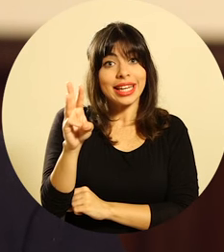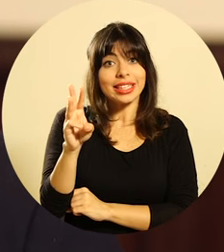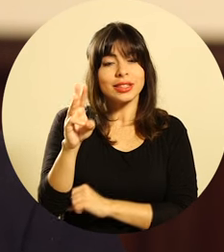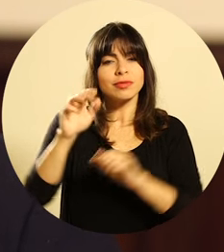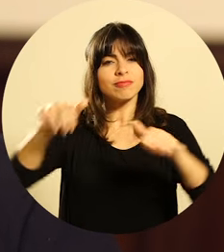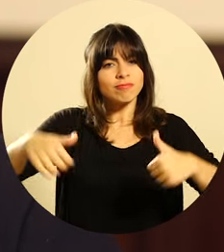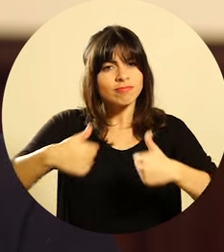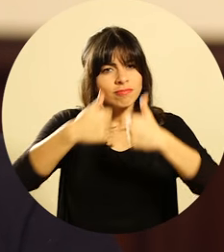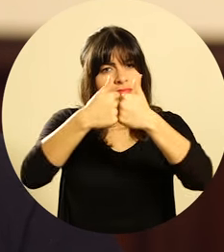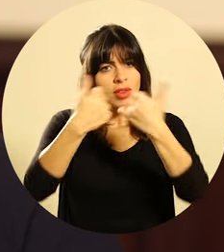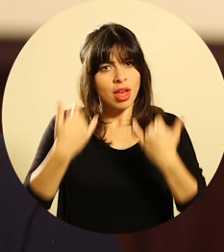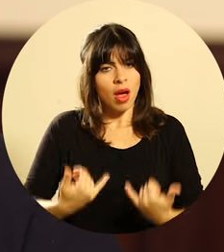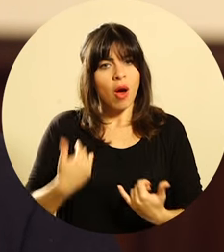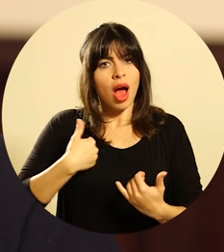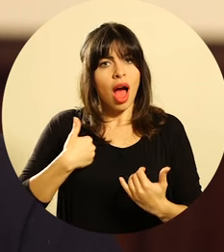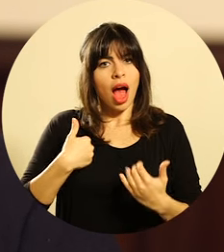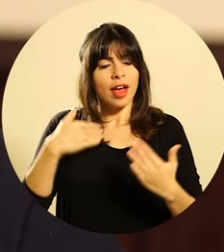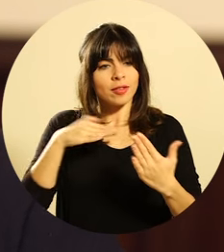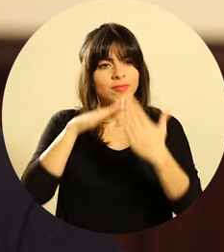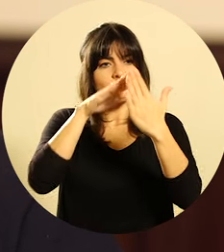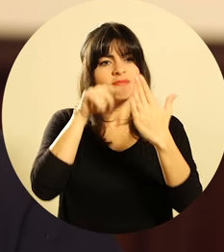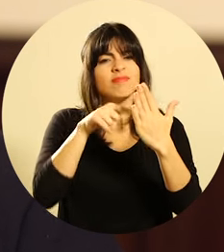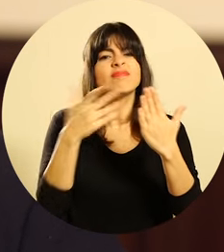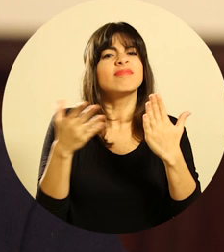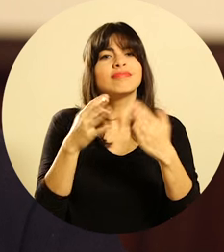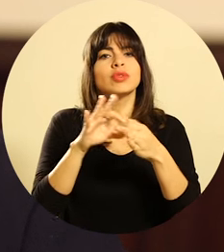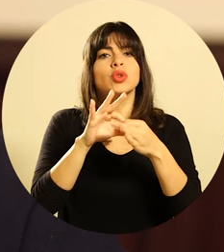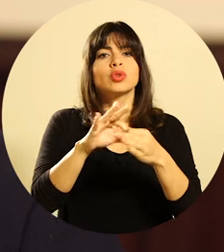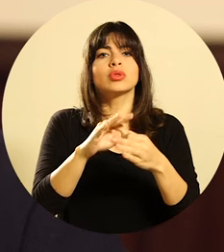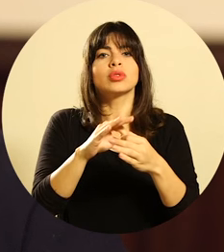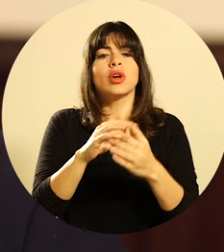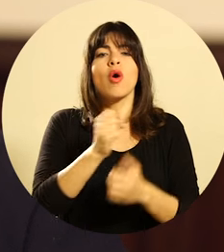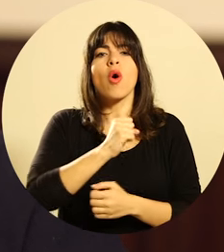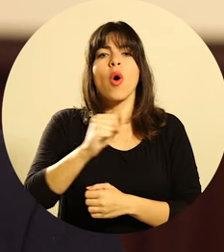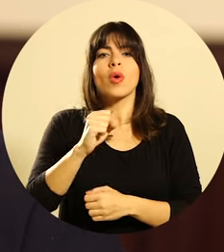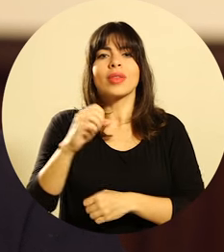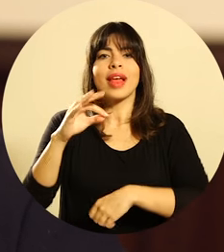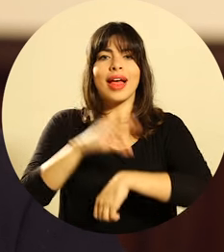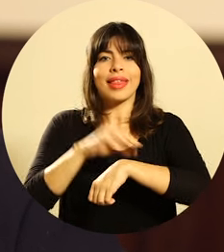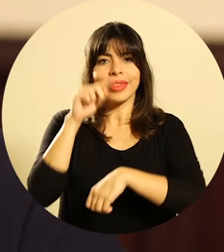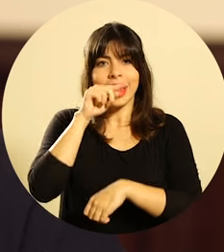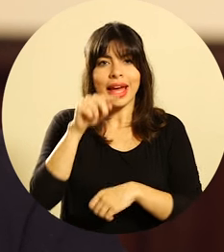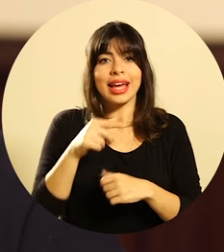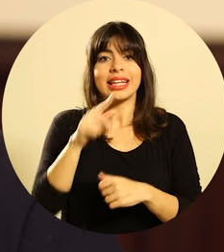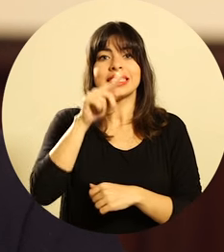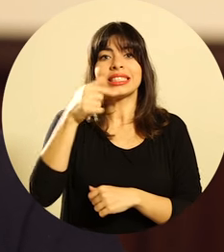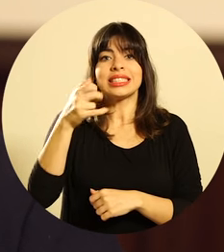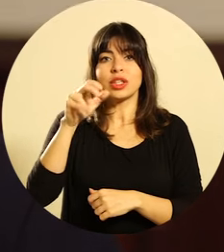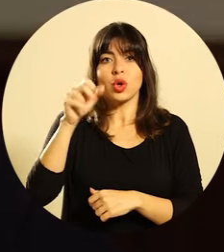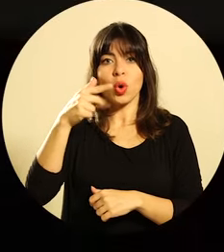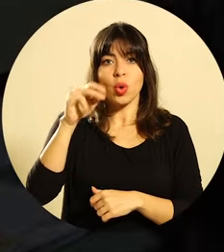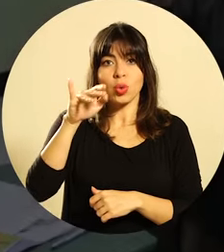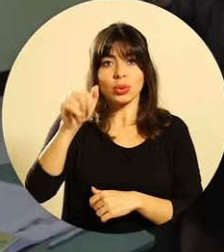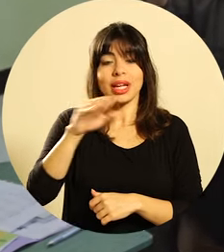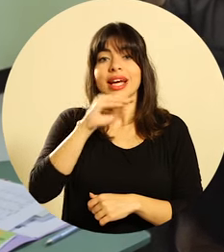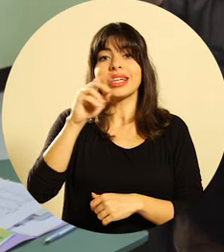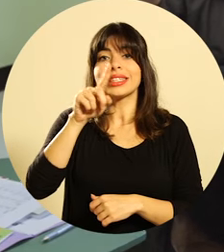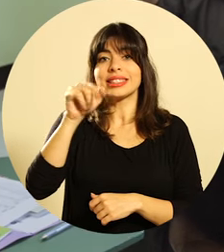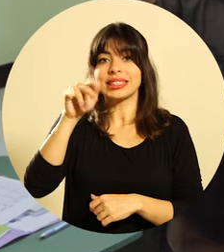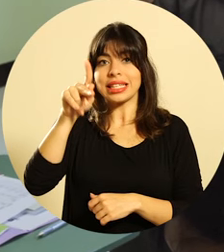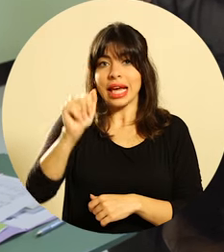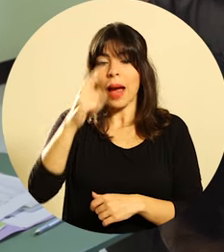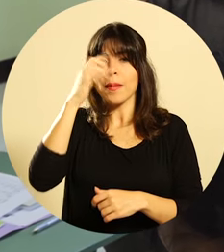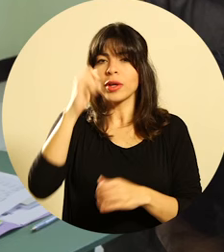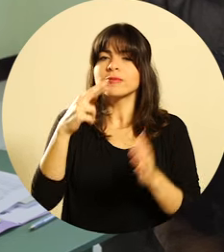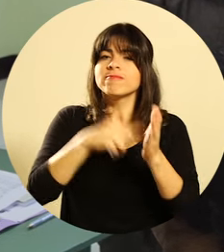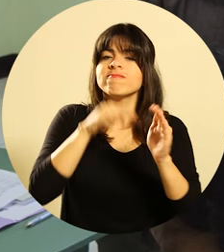2016, un desafío que estamos encarando tiene que ver con la lucha contra el dengue, el chikungunya y el Zika. Por eso